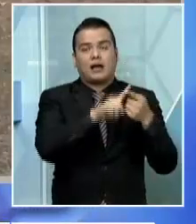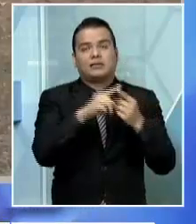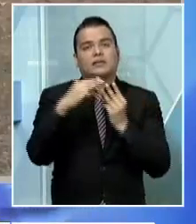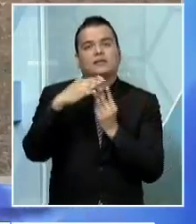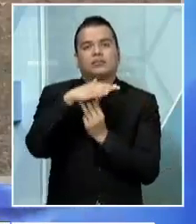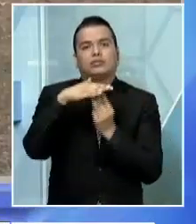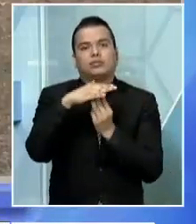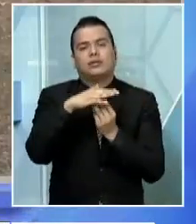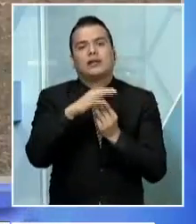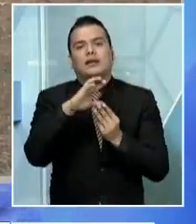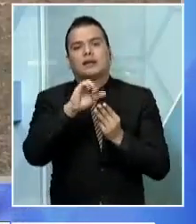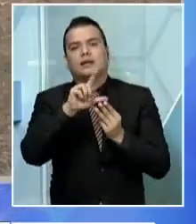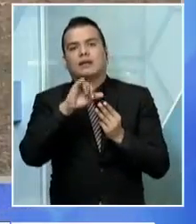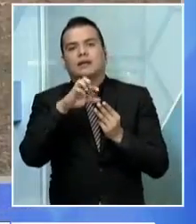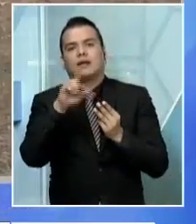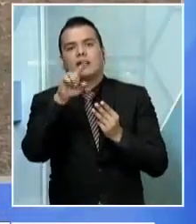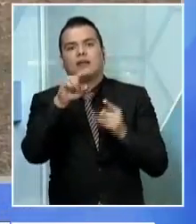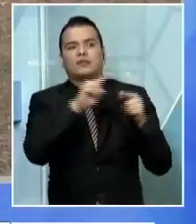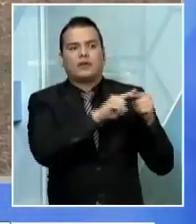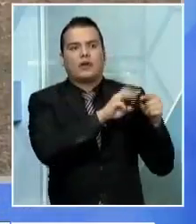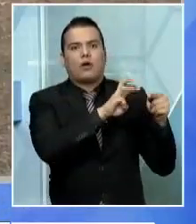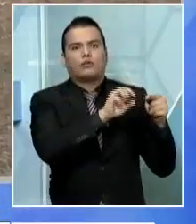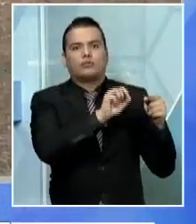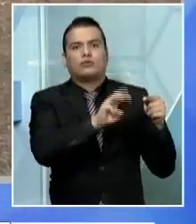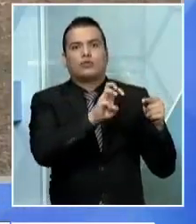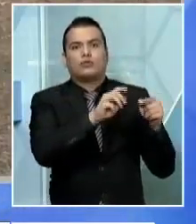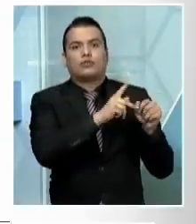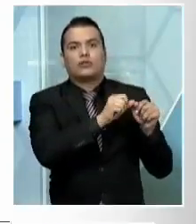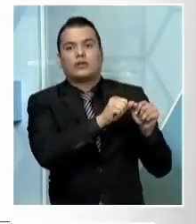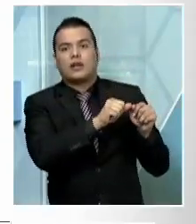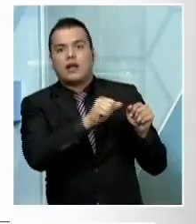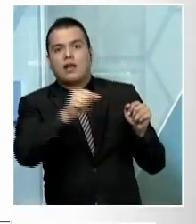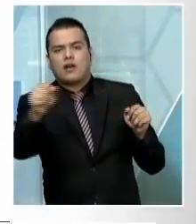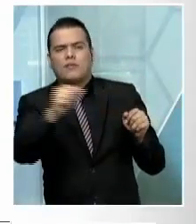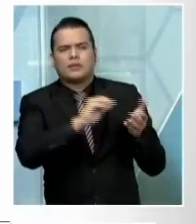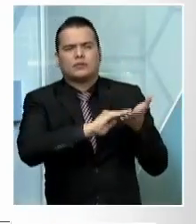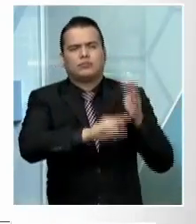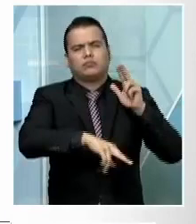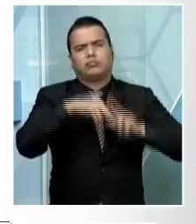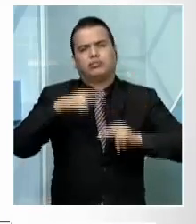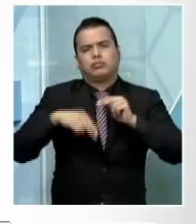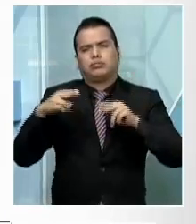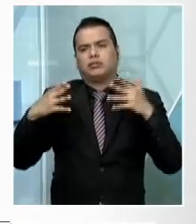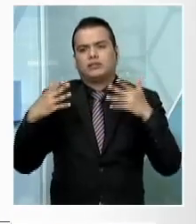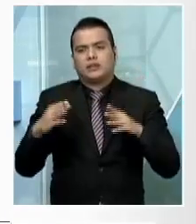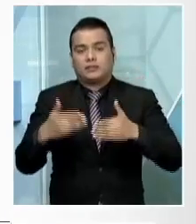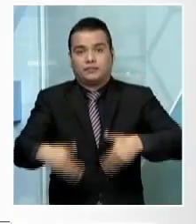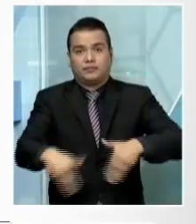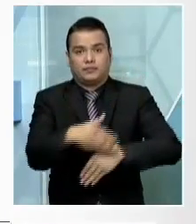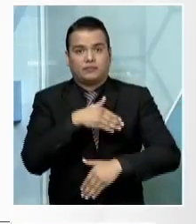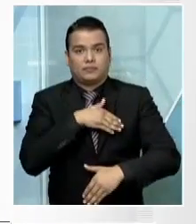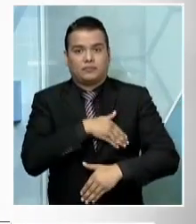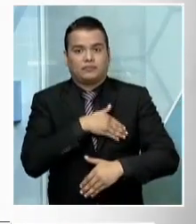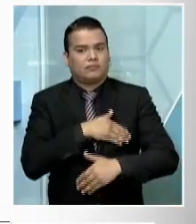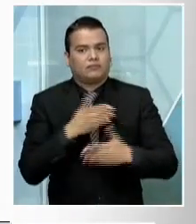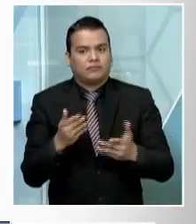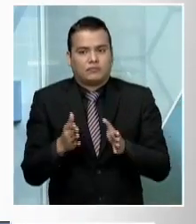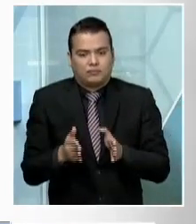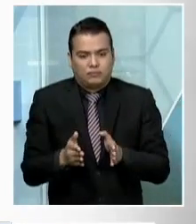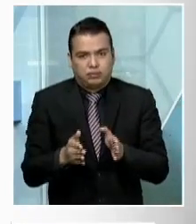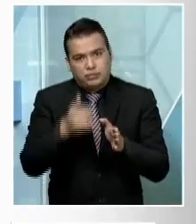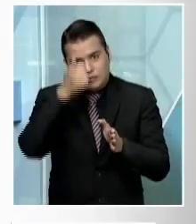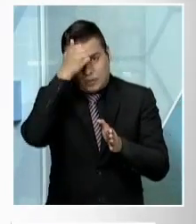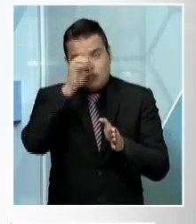de 8.8 kilómetros de carril solo bus. El cierre de la avenida Simón Bolívar se realizará en la calzada